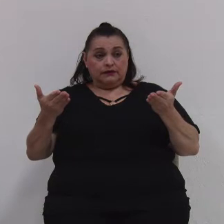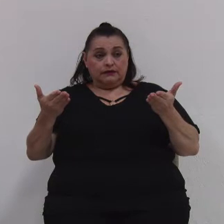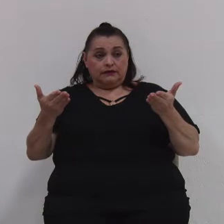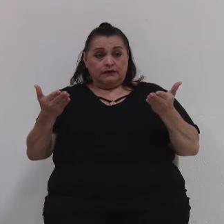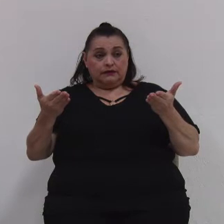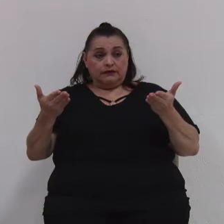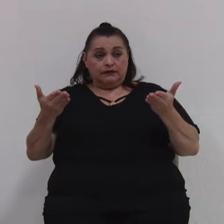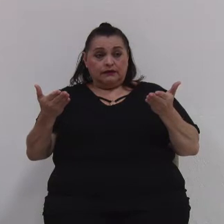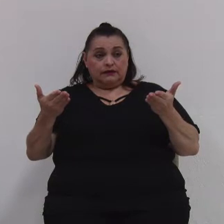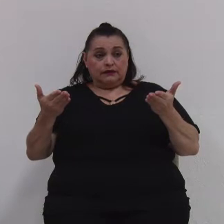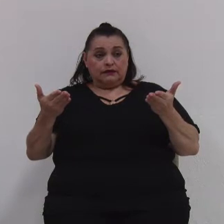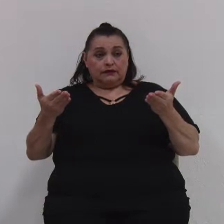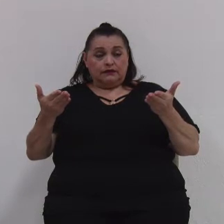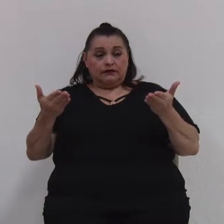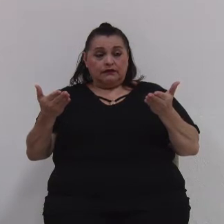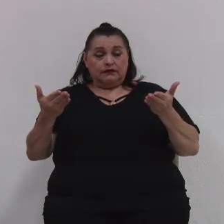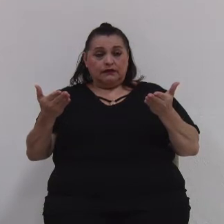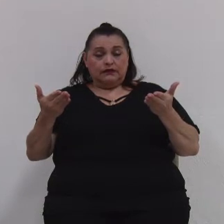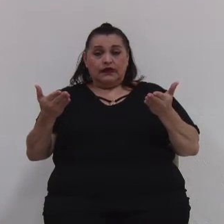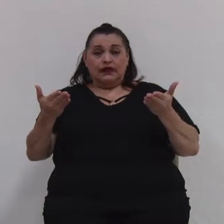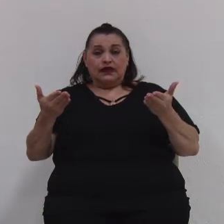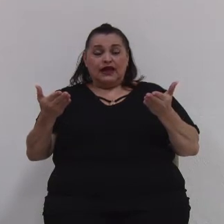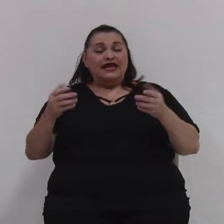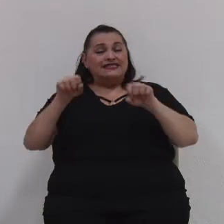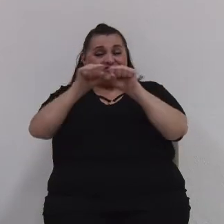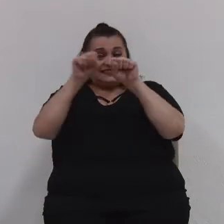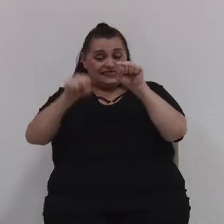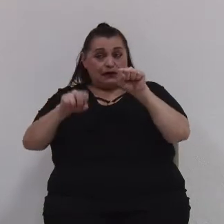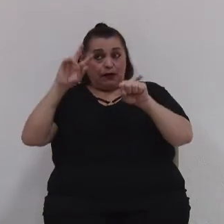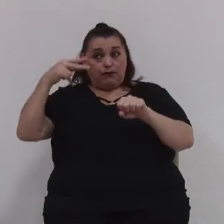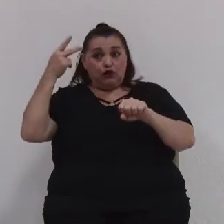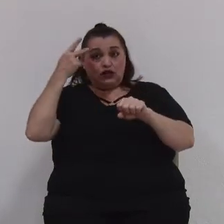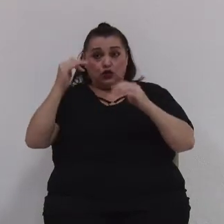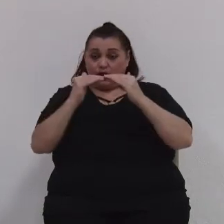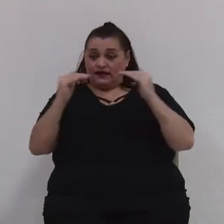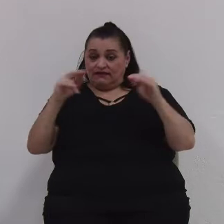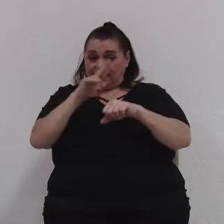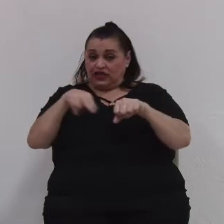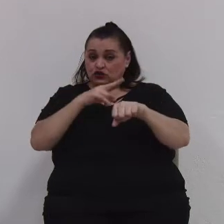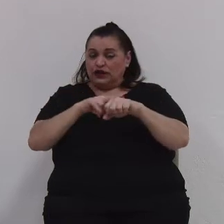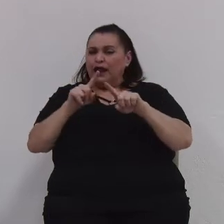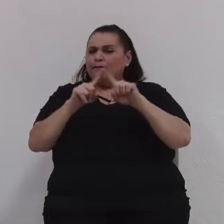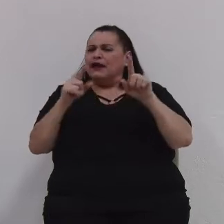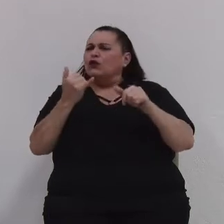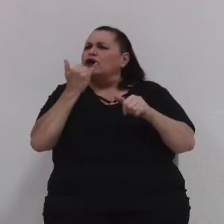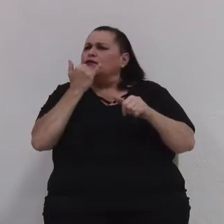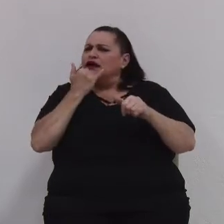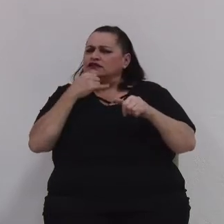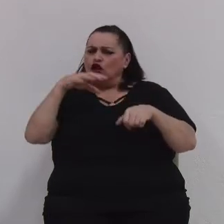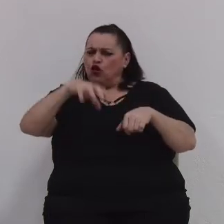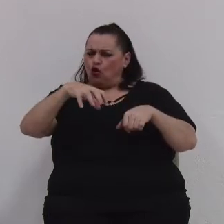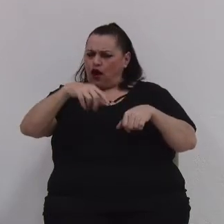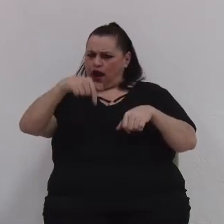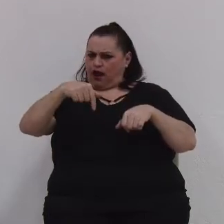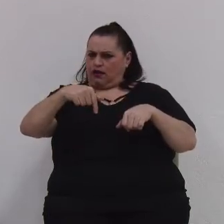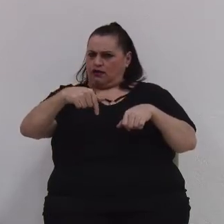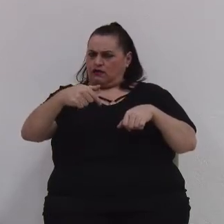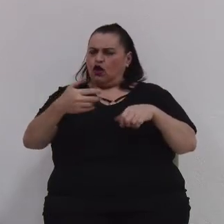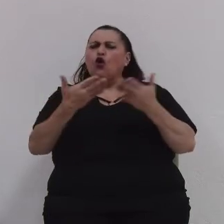se han planteado desafíos en materia del sistema político a nivel nacional, pero ¿qué pasa con lo local? ¿Cómo